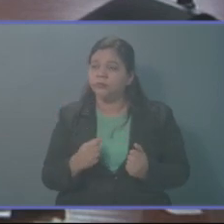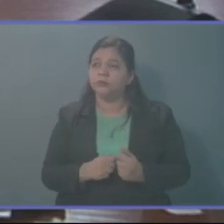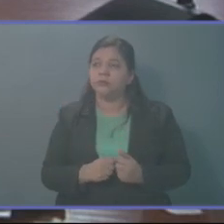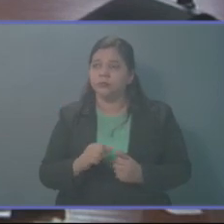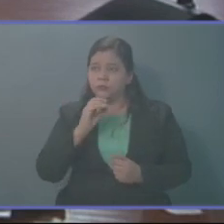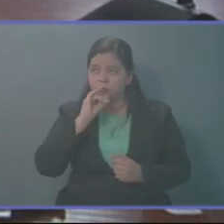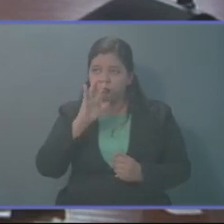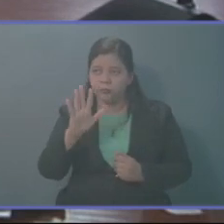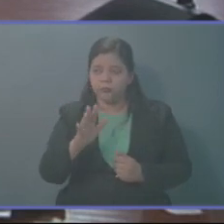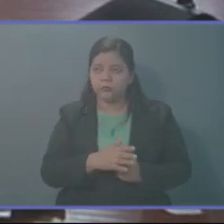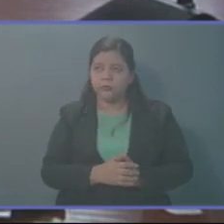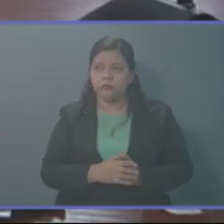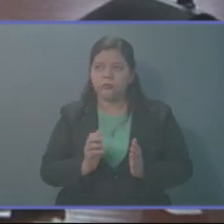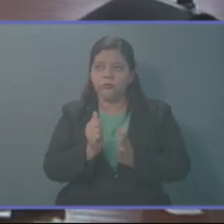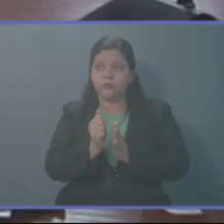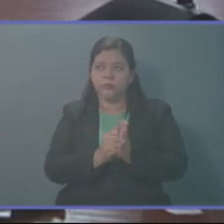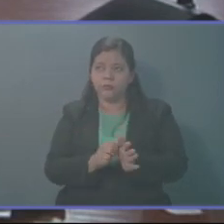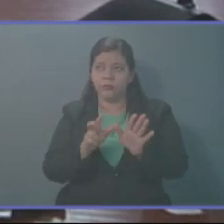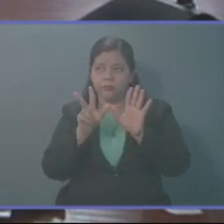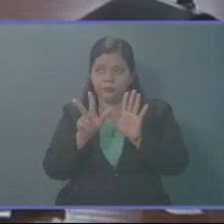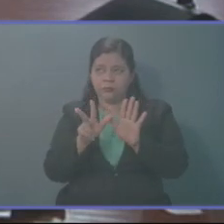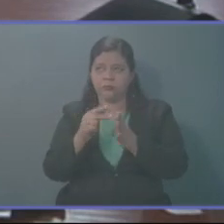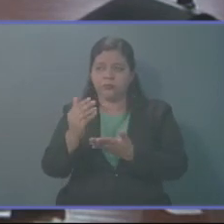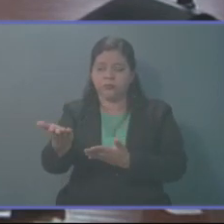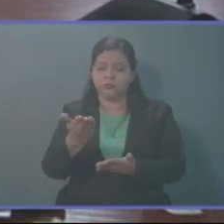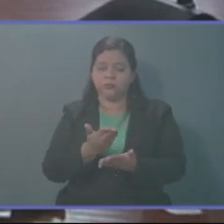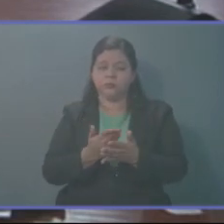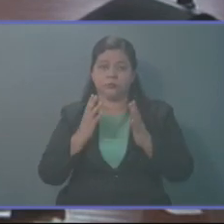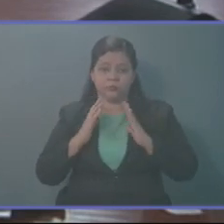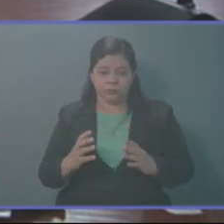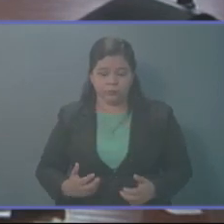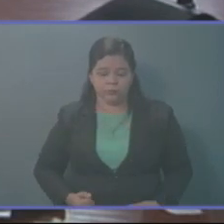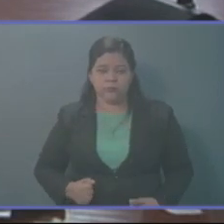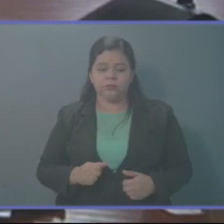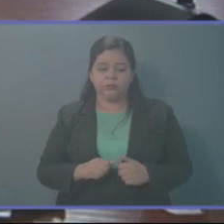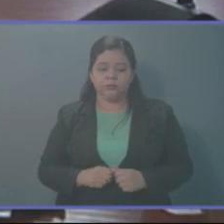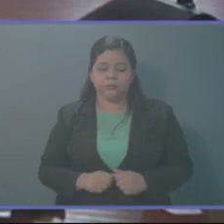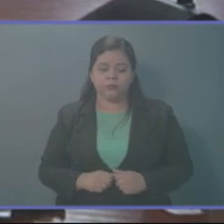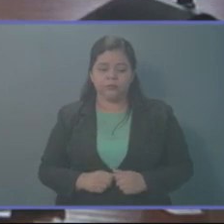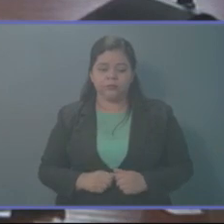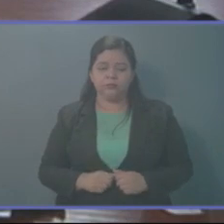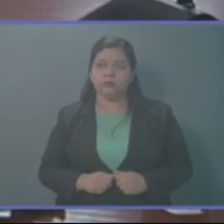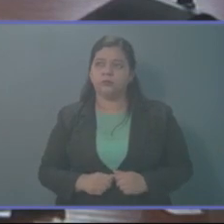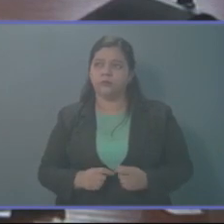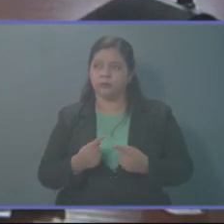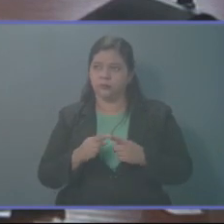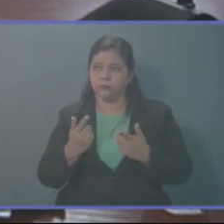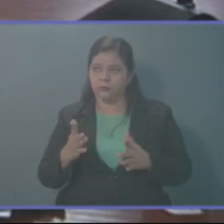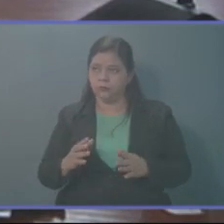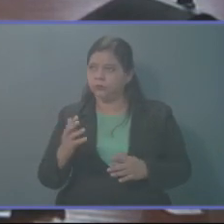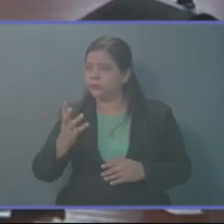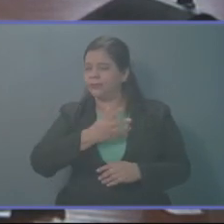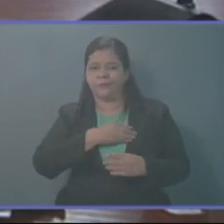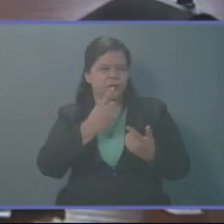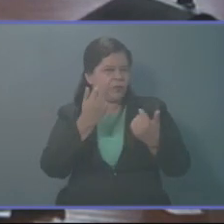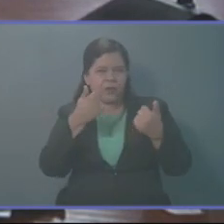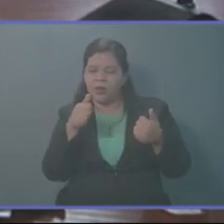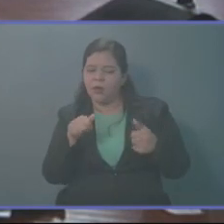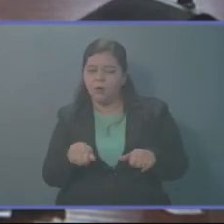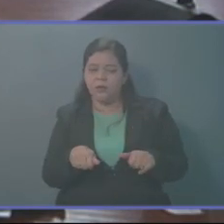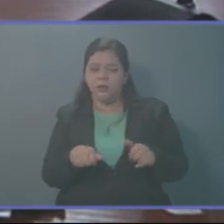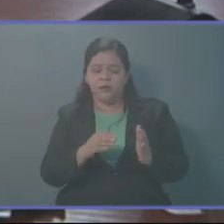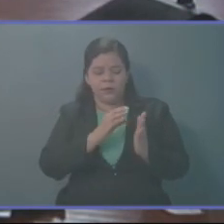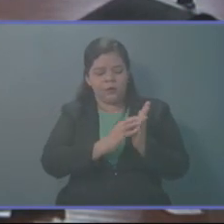destacar el artículo 8 de la propuesta del gobierno, con el cual no estamos de acuerdo, y al suprimir